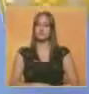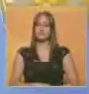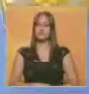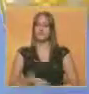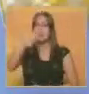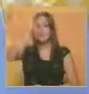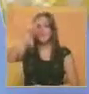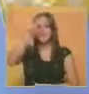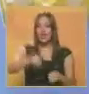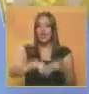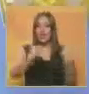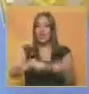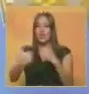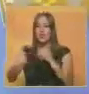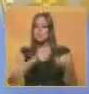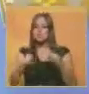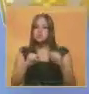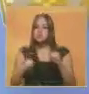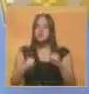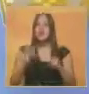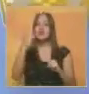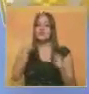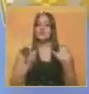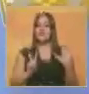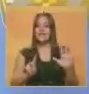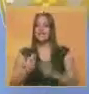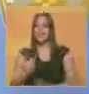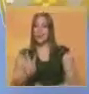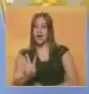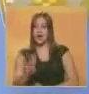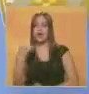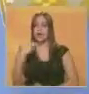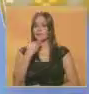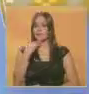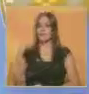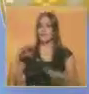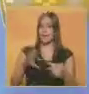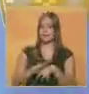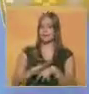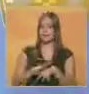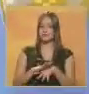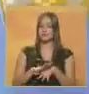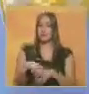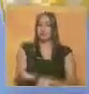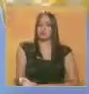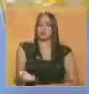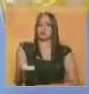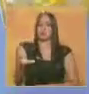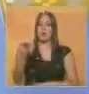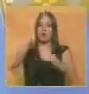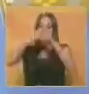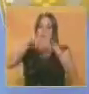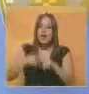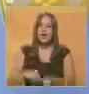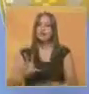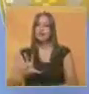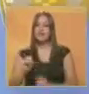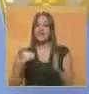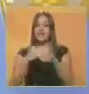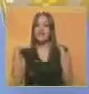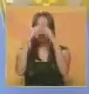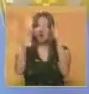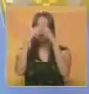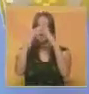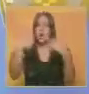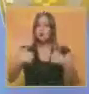en México los daños por el sismo de magnitud 7.4 registrado el pasado martes aumentaron al contabilizarse 30,000 viviendas